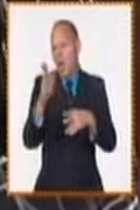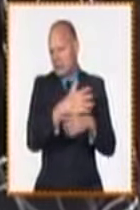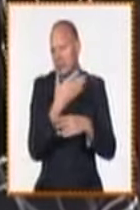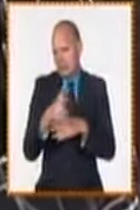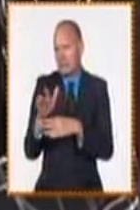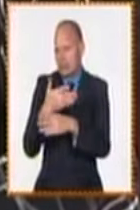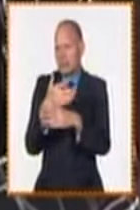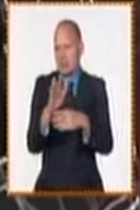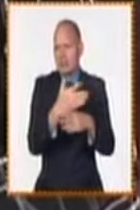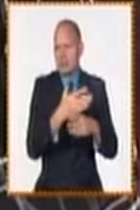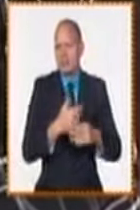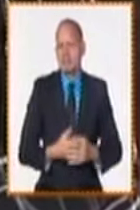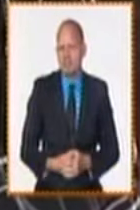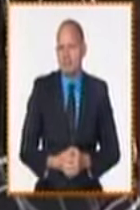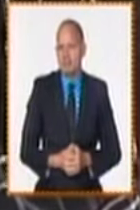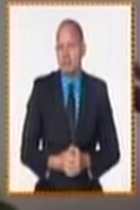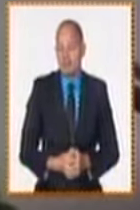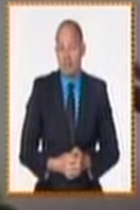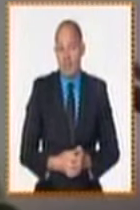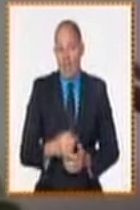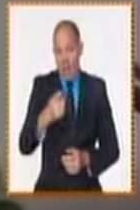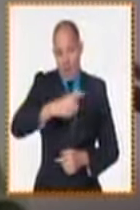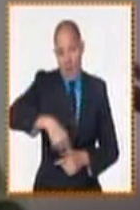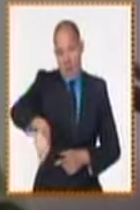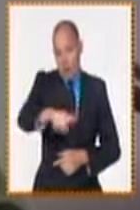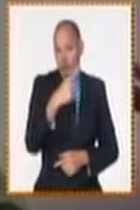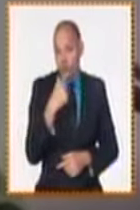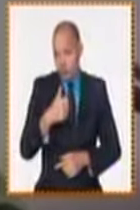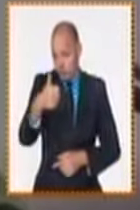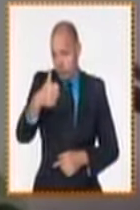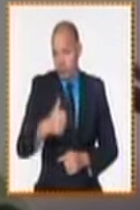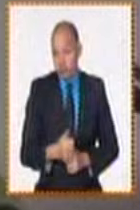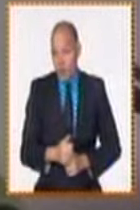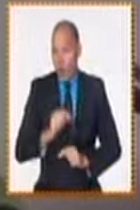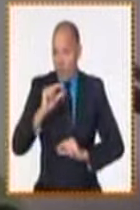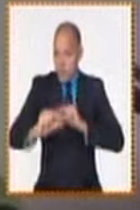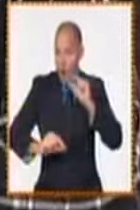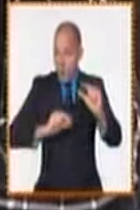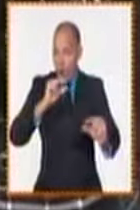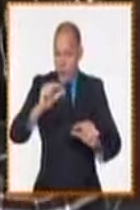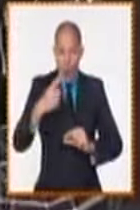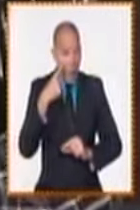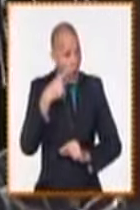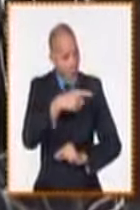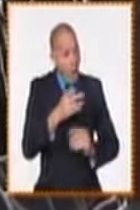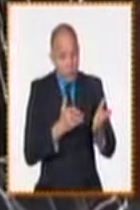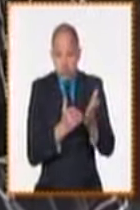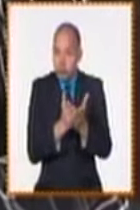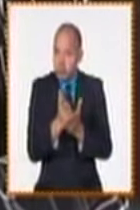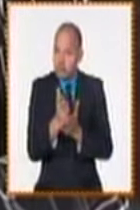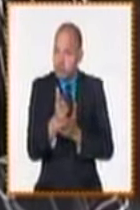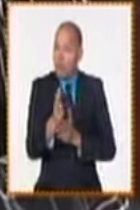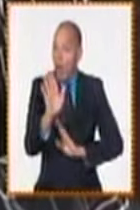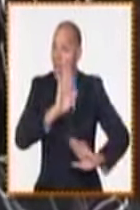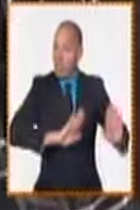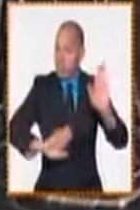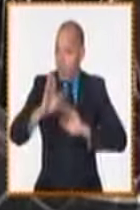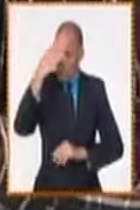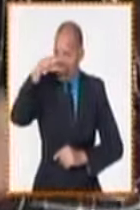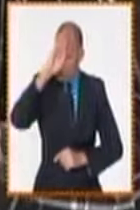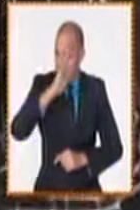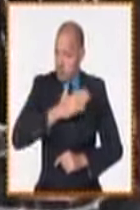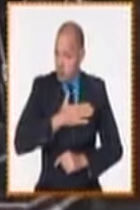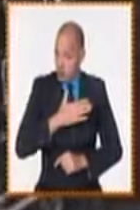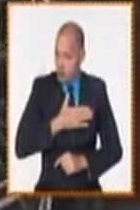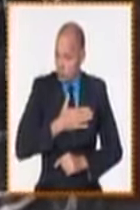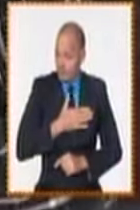jugando un tremendo papel en la extensión de ese Écola de Majagua, que ese es otro concepto que debemos manejar. Como